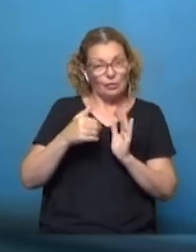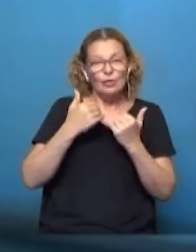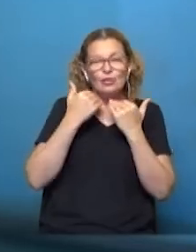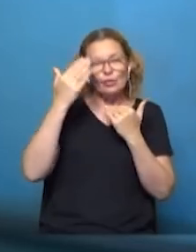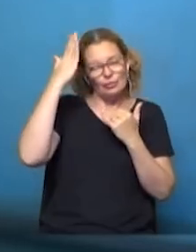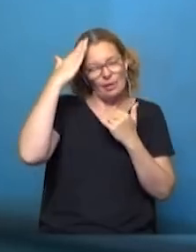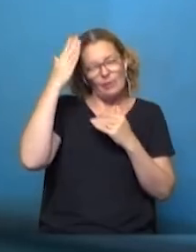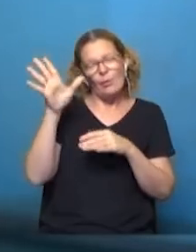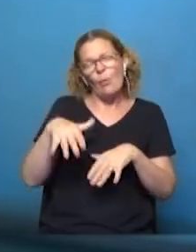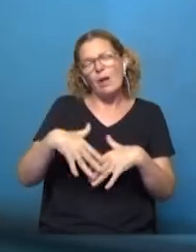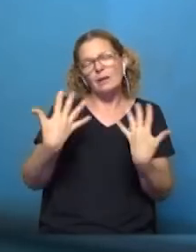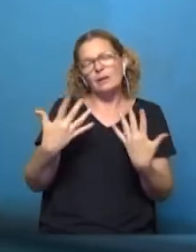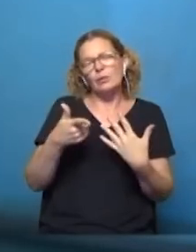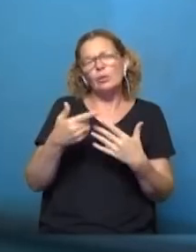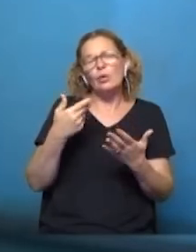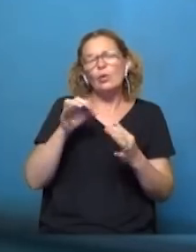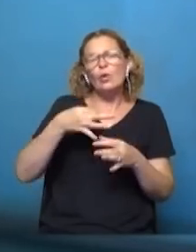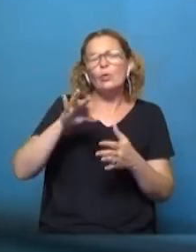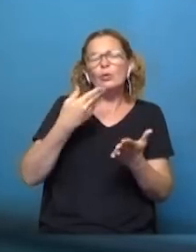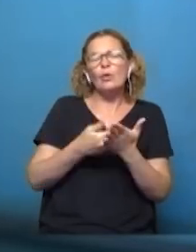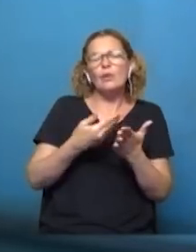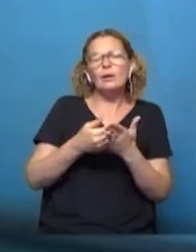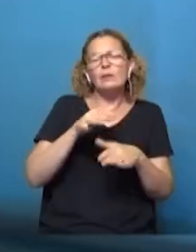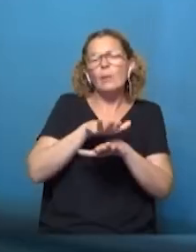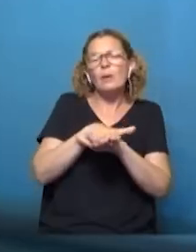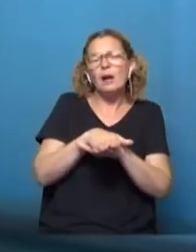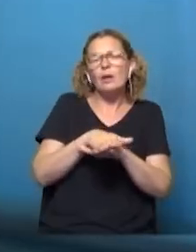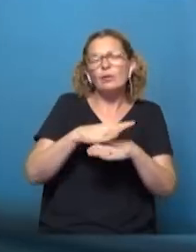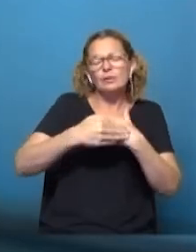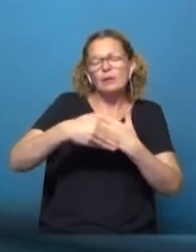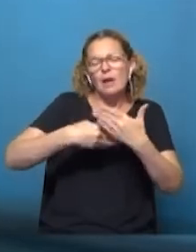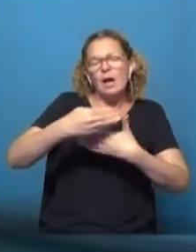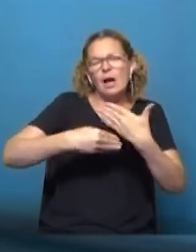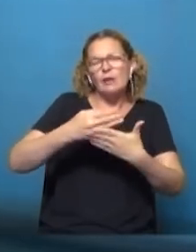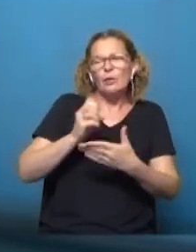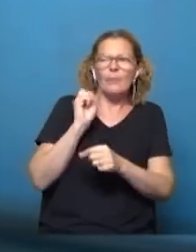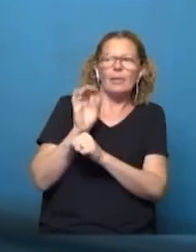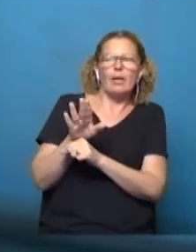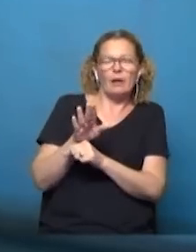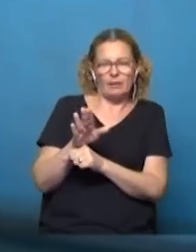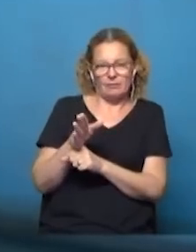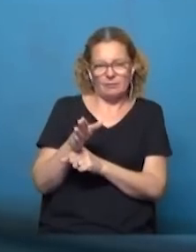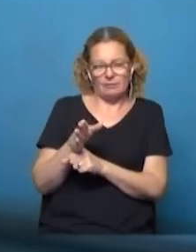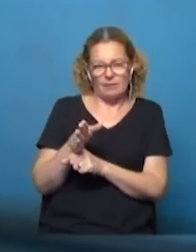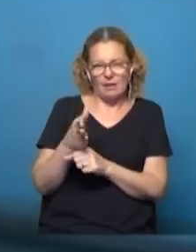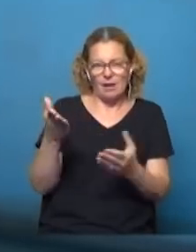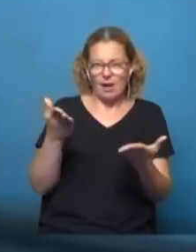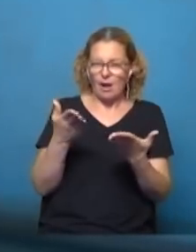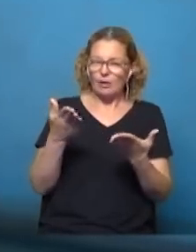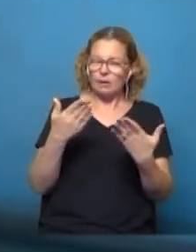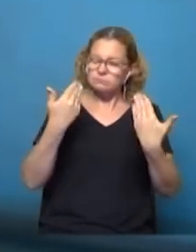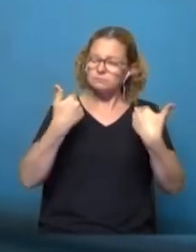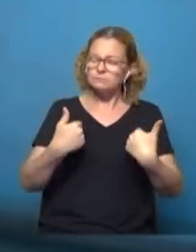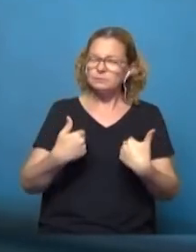cualquiera lo único que faltaba es que envolver un pescado y en diario se lo mandara a alguien Y ahora él le dan la